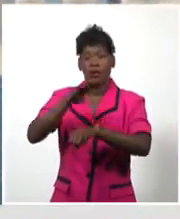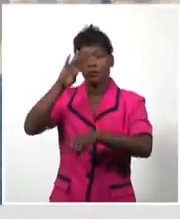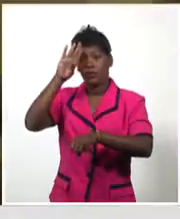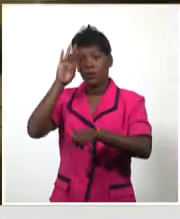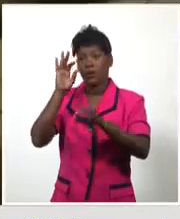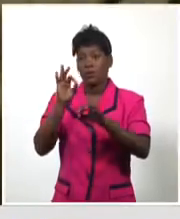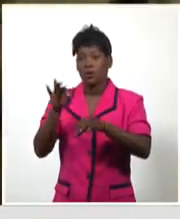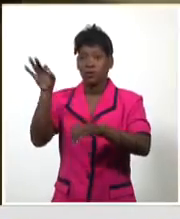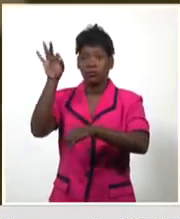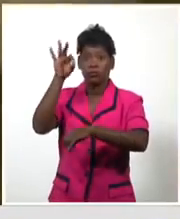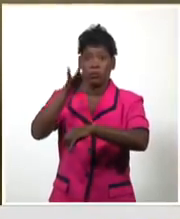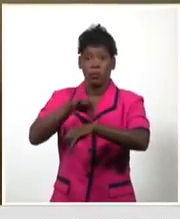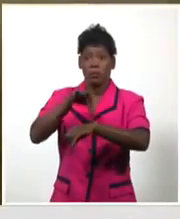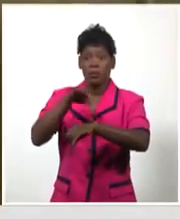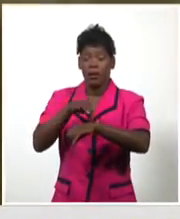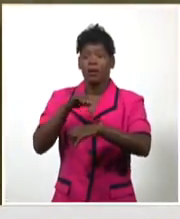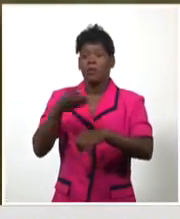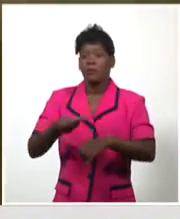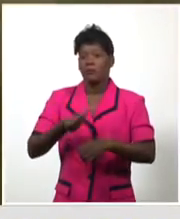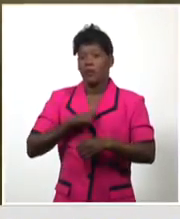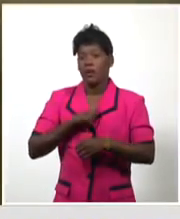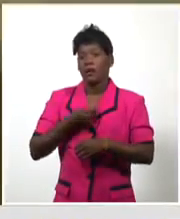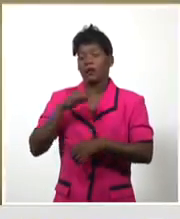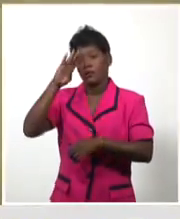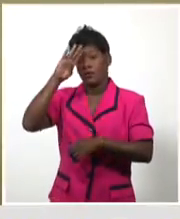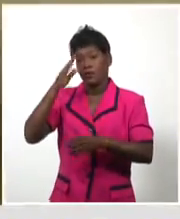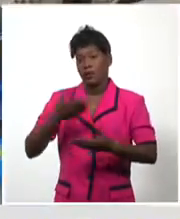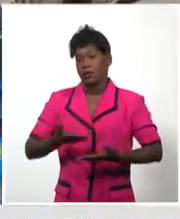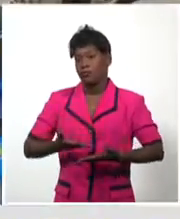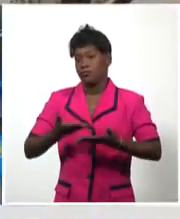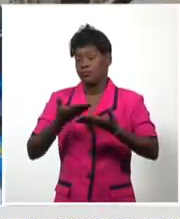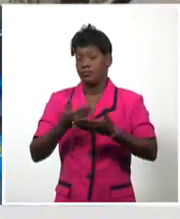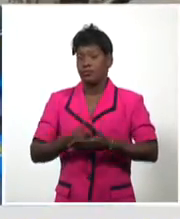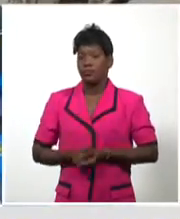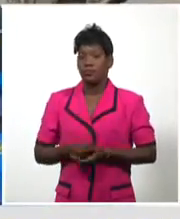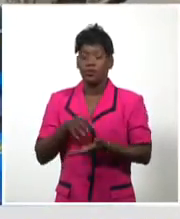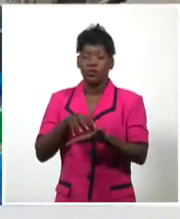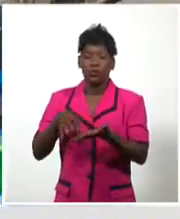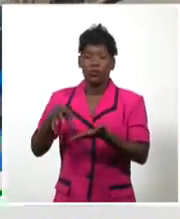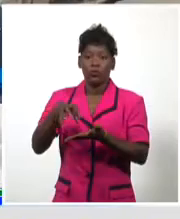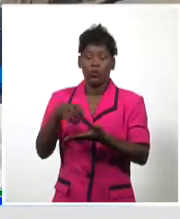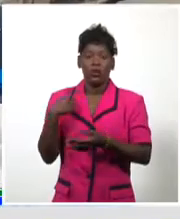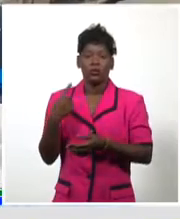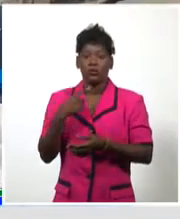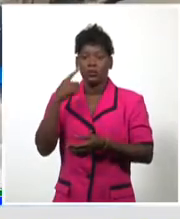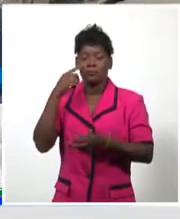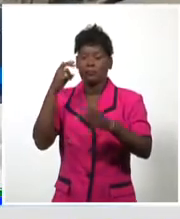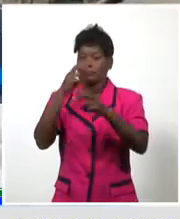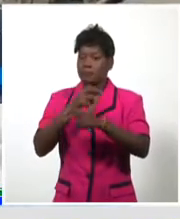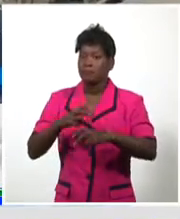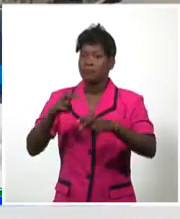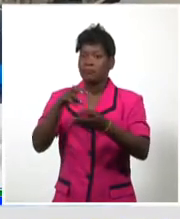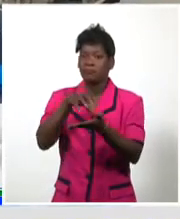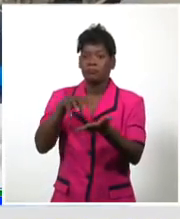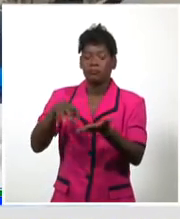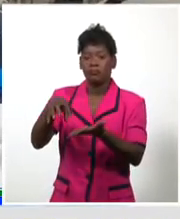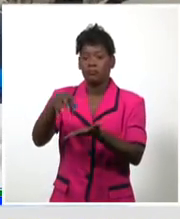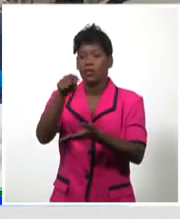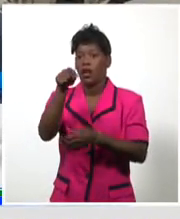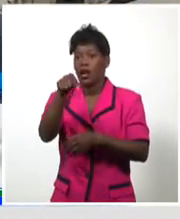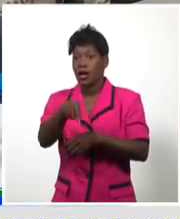del mosquito Aedes aegypti. El área que más estamos potenciando es hoy donde estamos enclavados en estos momentos, el área de Jesús María, que ha